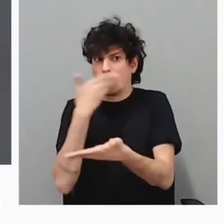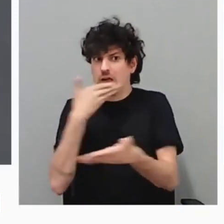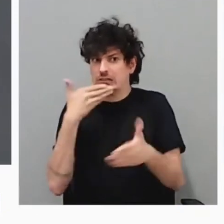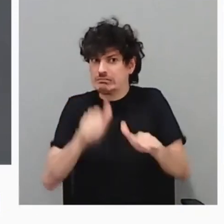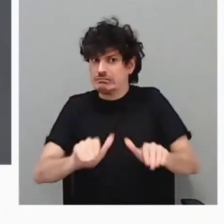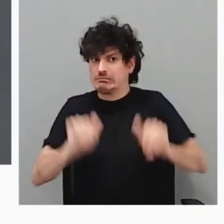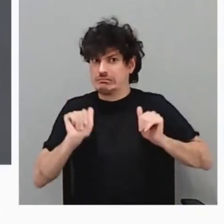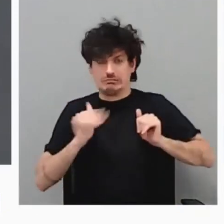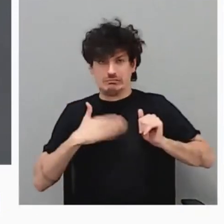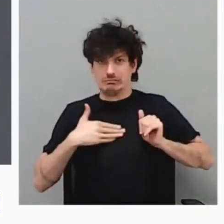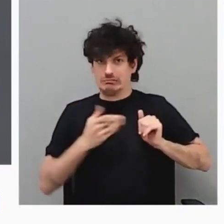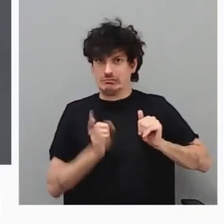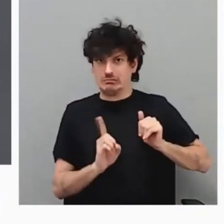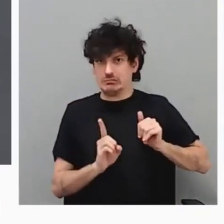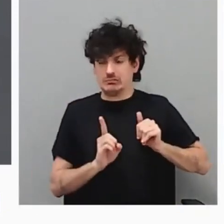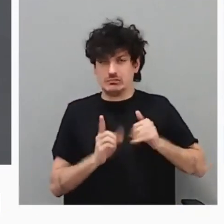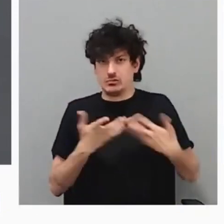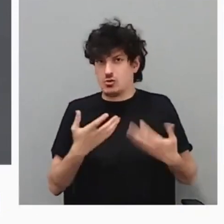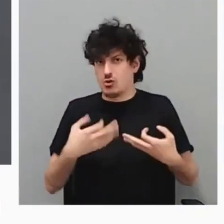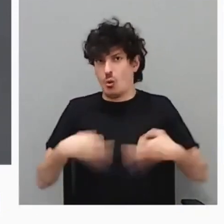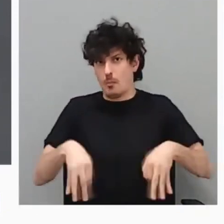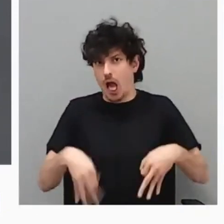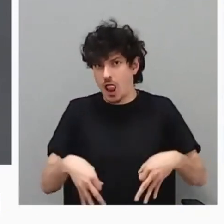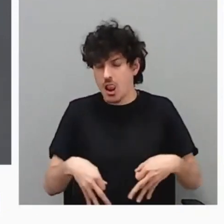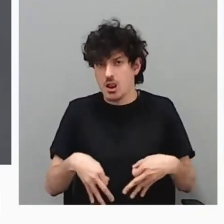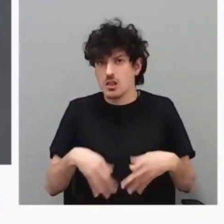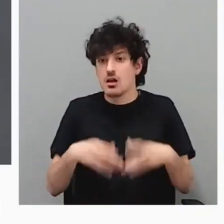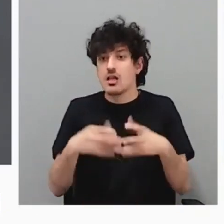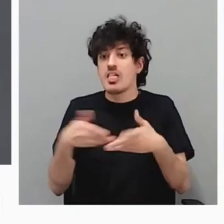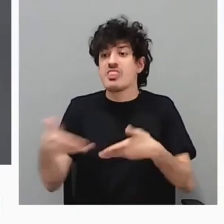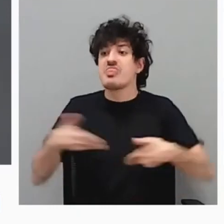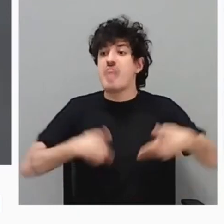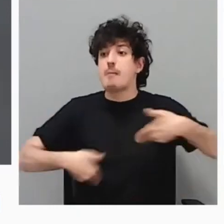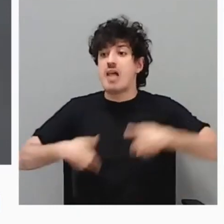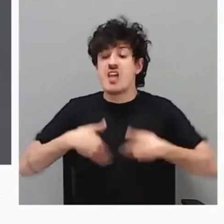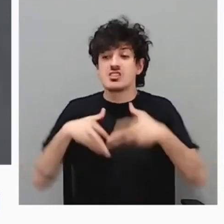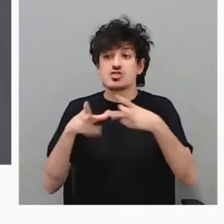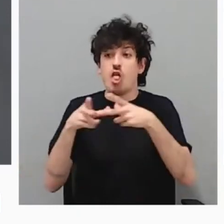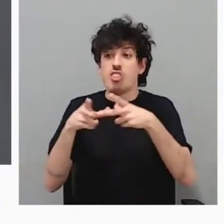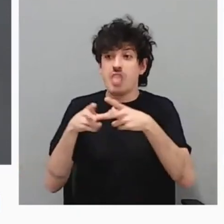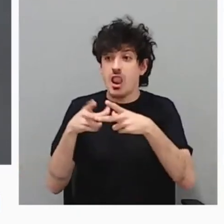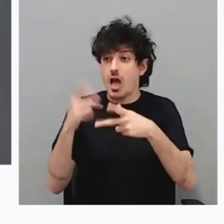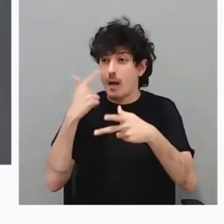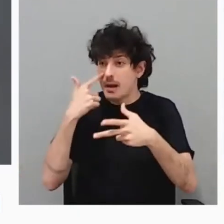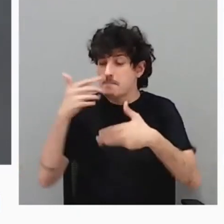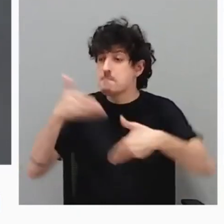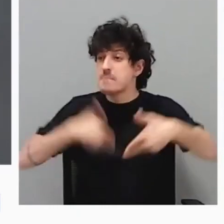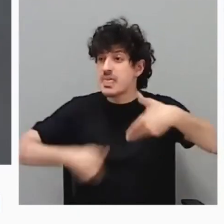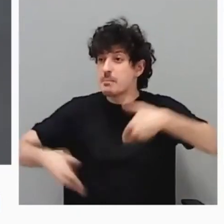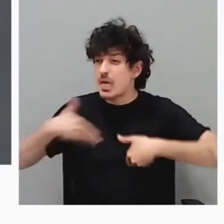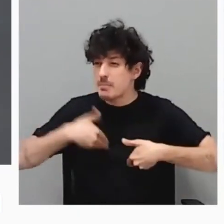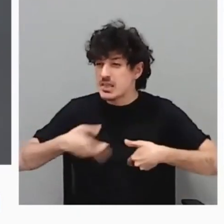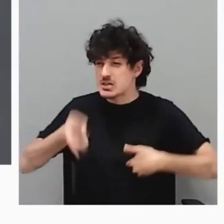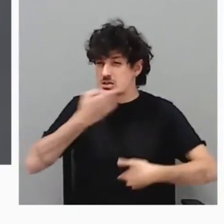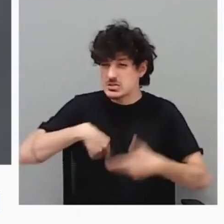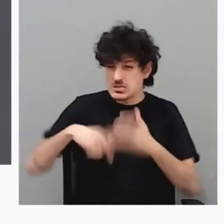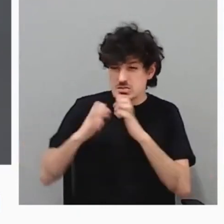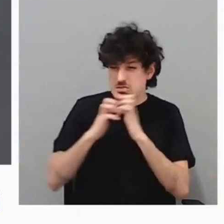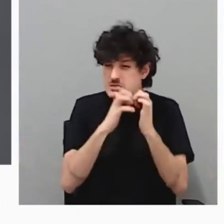dar esa respuesta desde la demanda social, ¿vale?, desde lo que ellos van pidiendo y nosotros diseñando algo que se